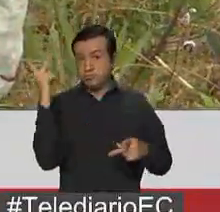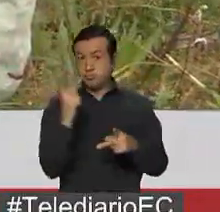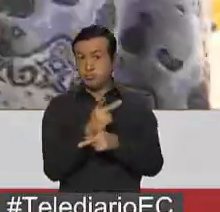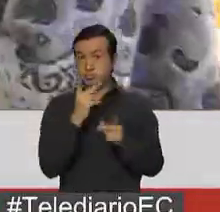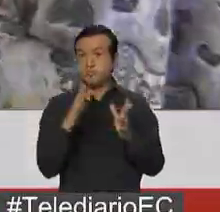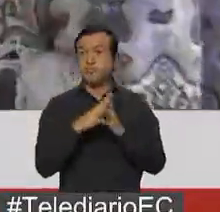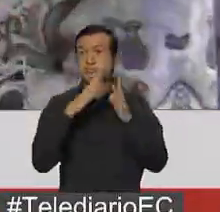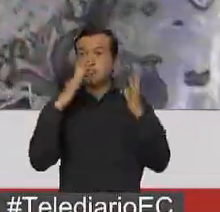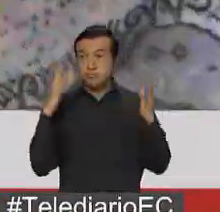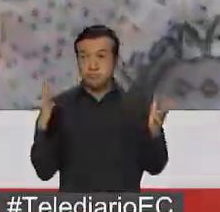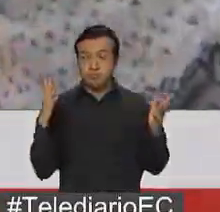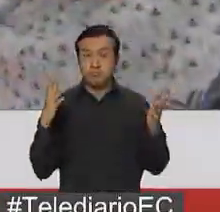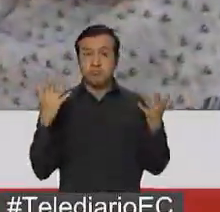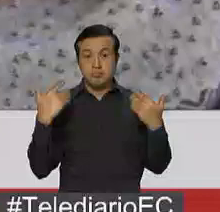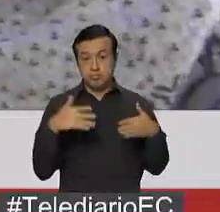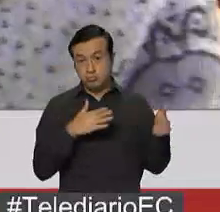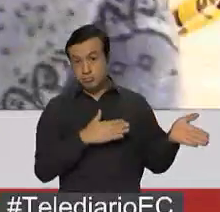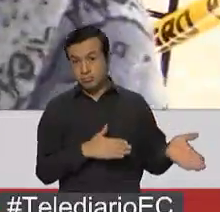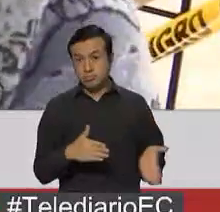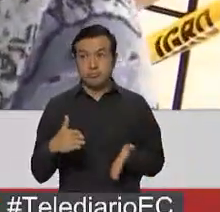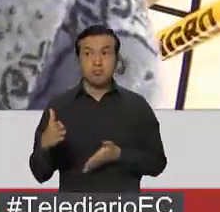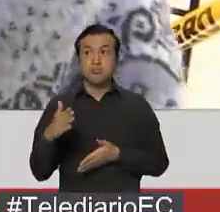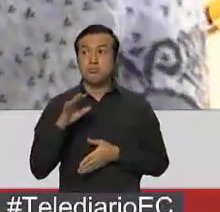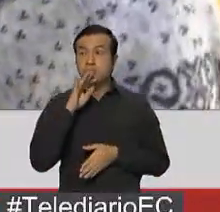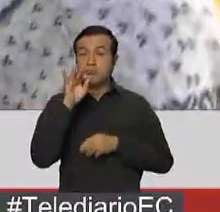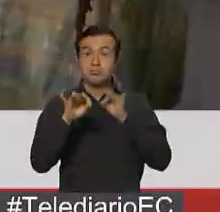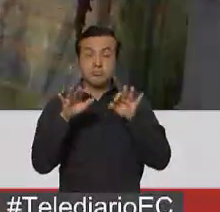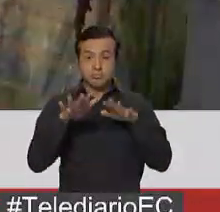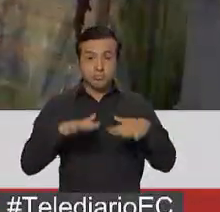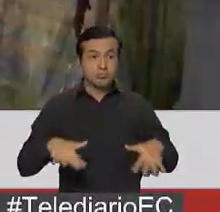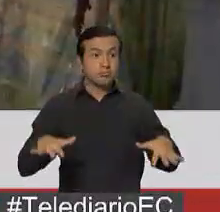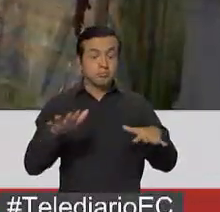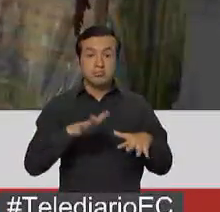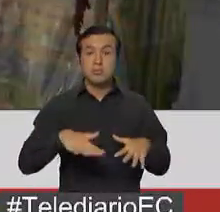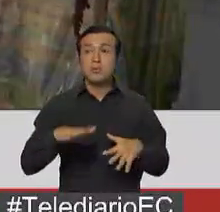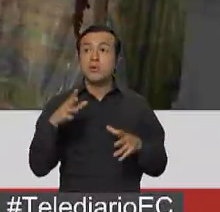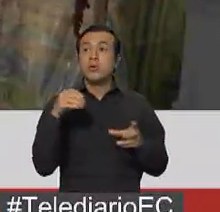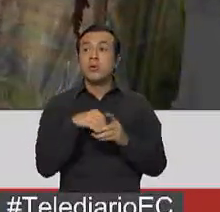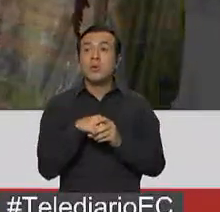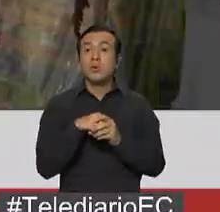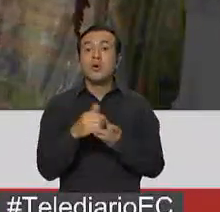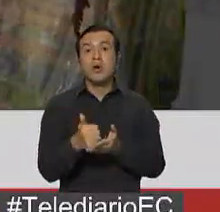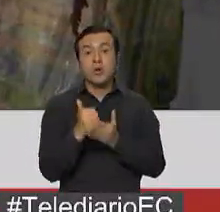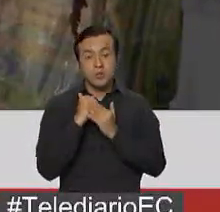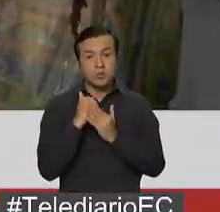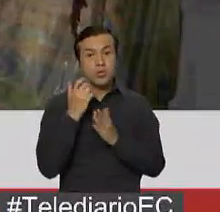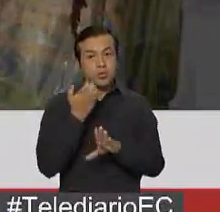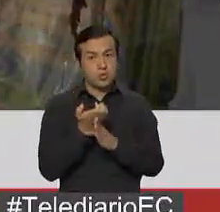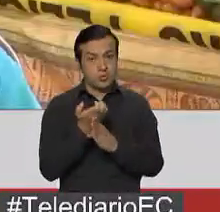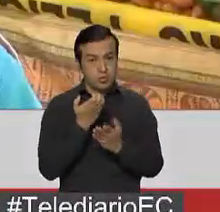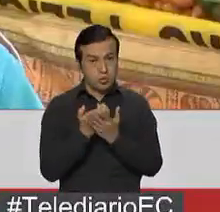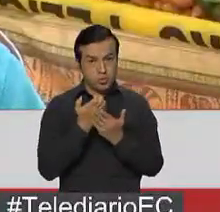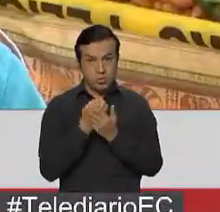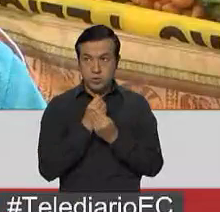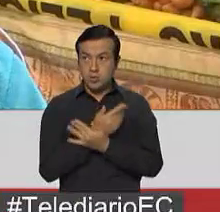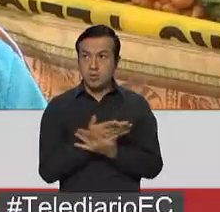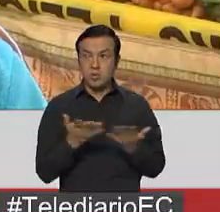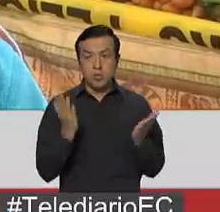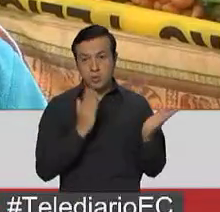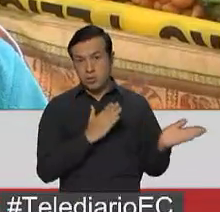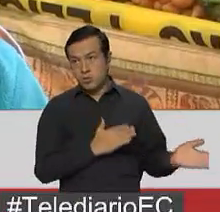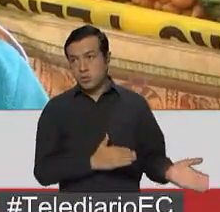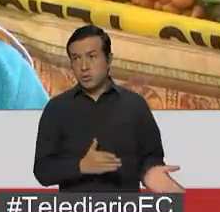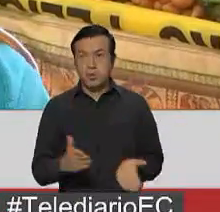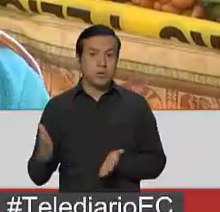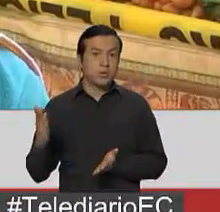19 por lo que ser parte de las ferias que se realizan en varios puntos del cantón nos ayuda con su economía que nosotros venimos